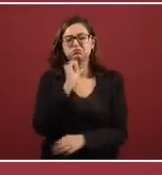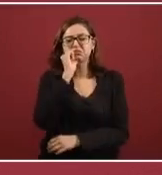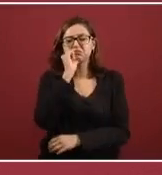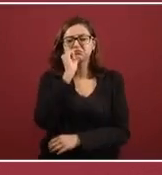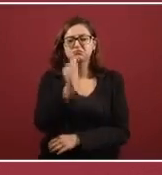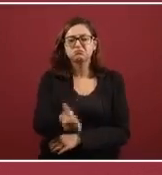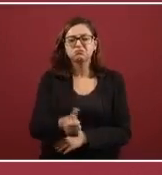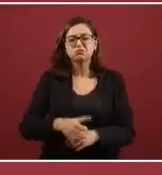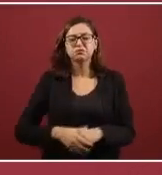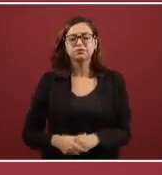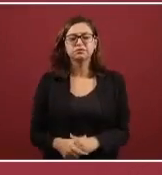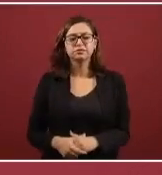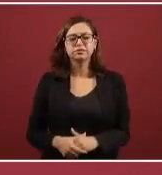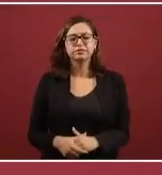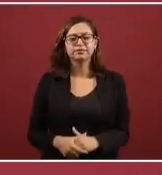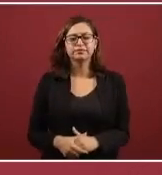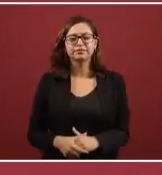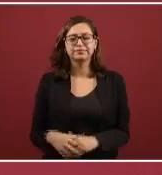a